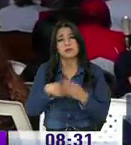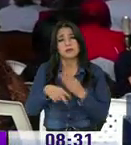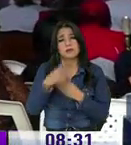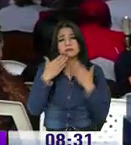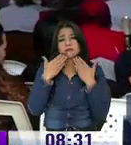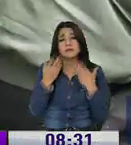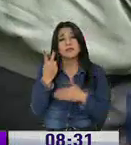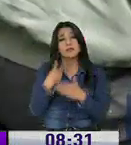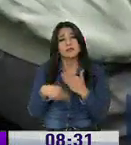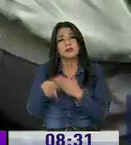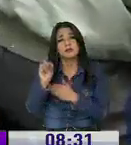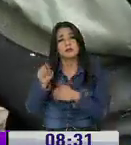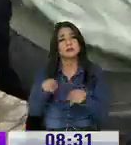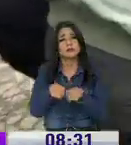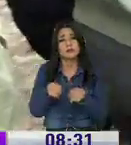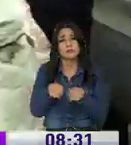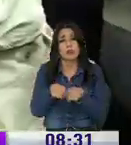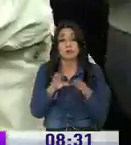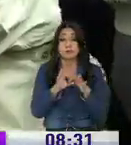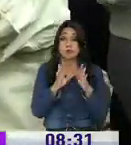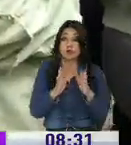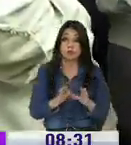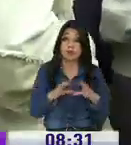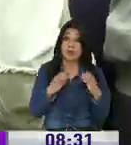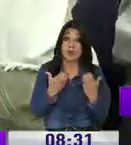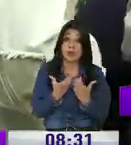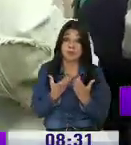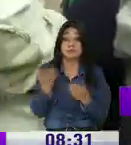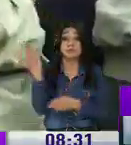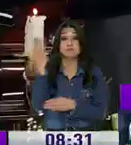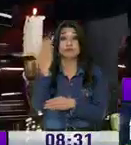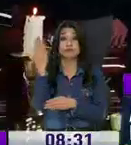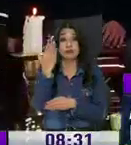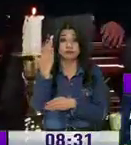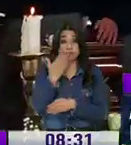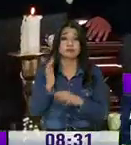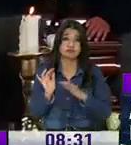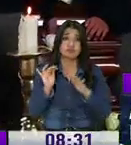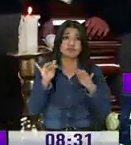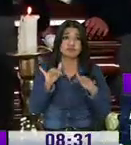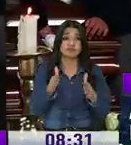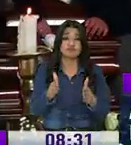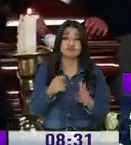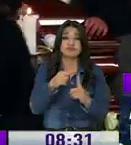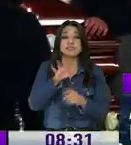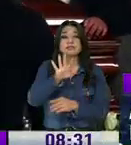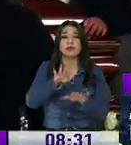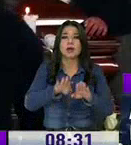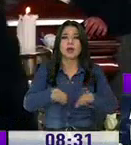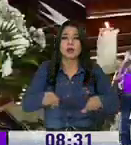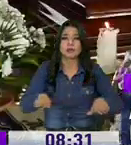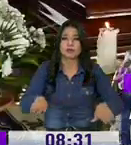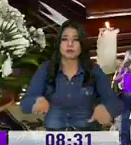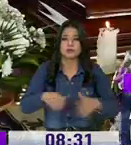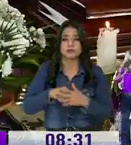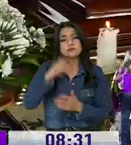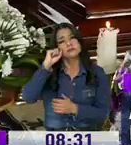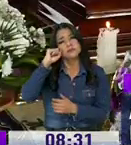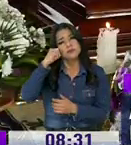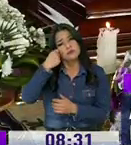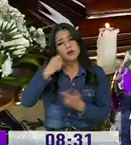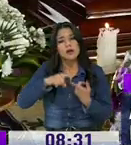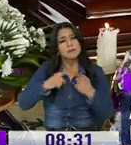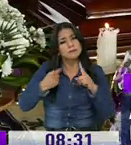hijos igual. Tanto compañeros de clase como maestros estuvieron presentes en este velatorio de los 5 alumnos, a quienes recuerdan como unos